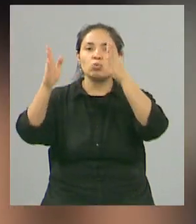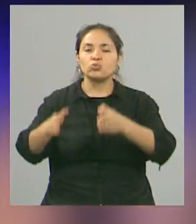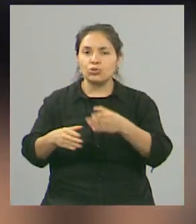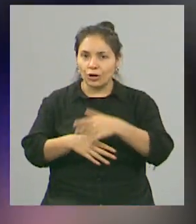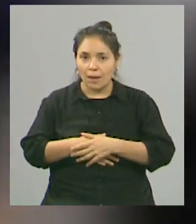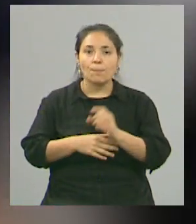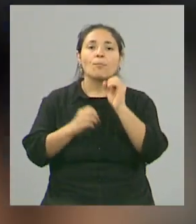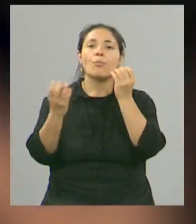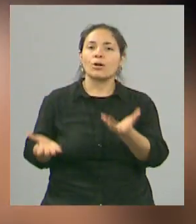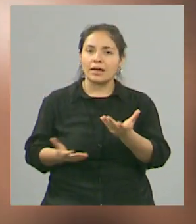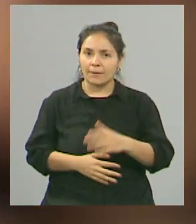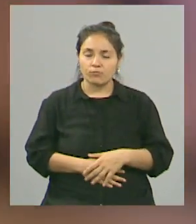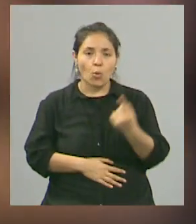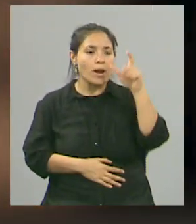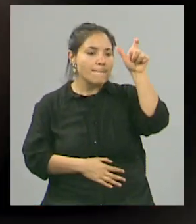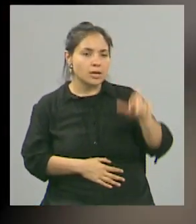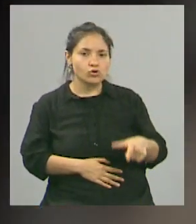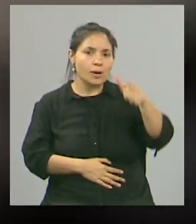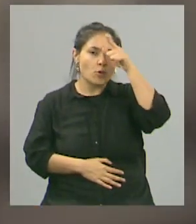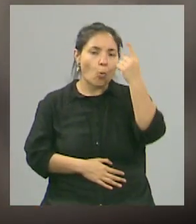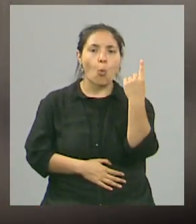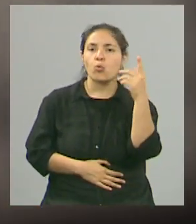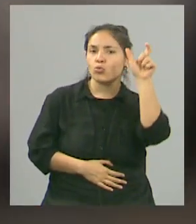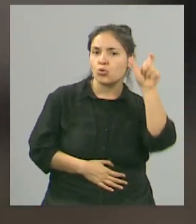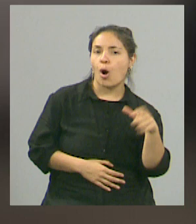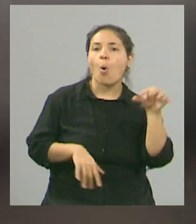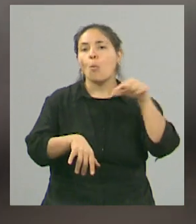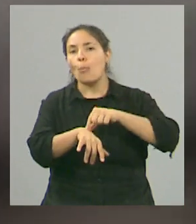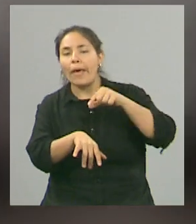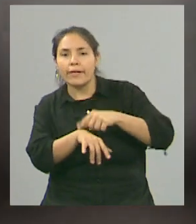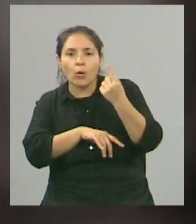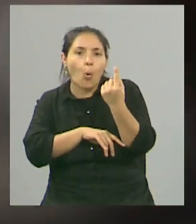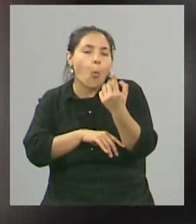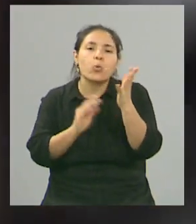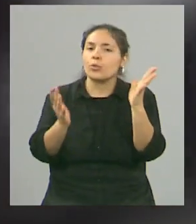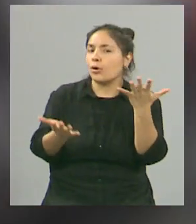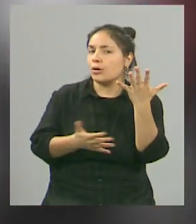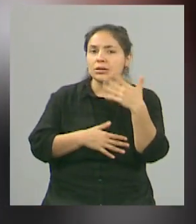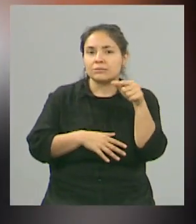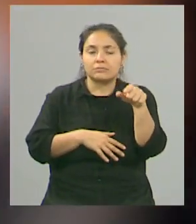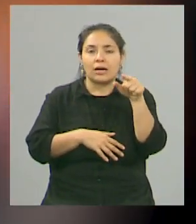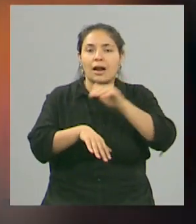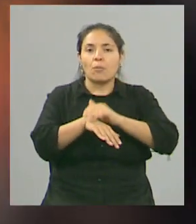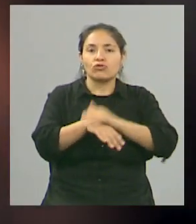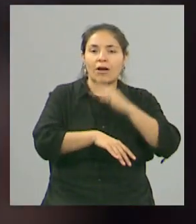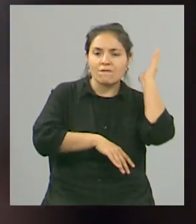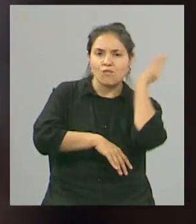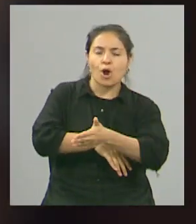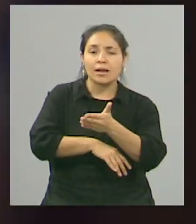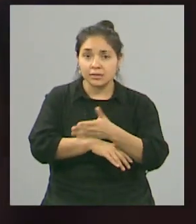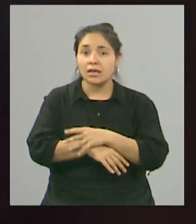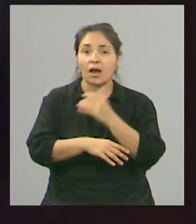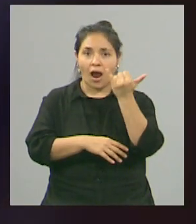nunca una persona, un policía, un médico, alguien que ejerce esa violencia, sino que hay una